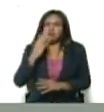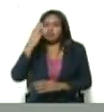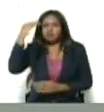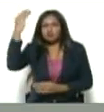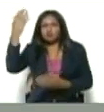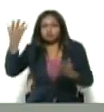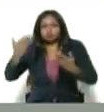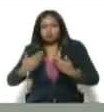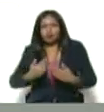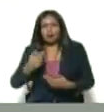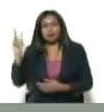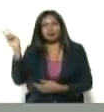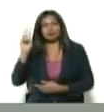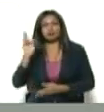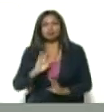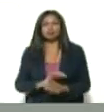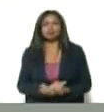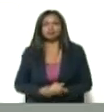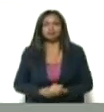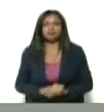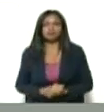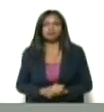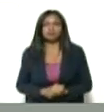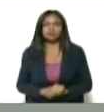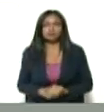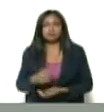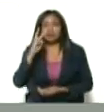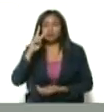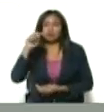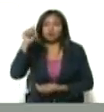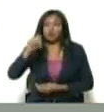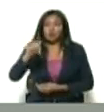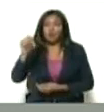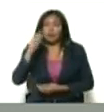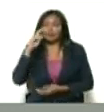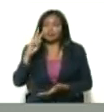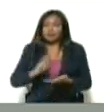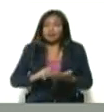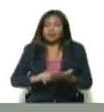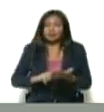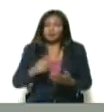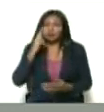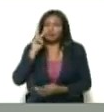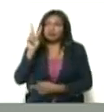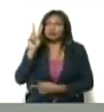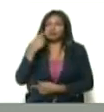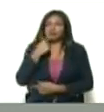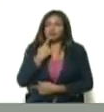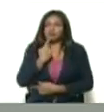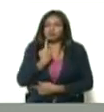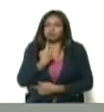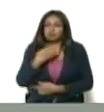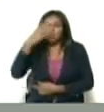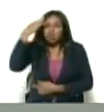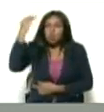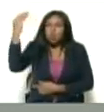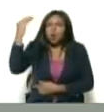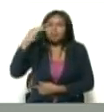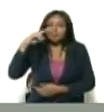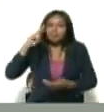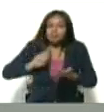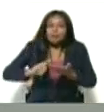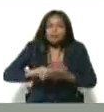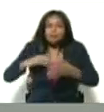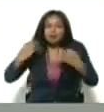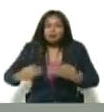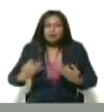para Venezuela. Y ocurrió hoy. Cuando yo vi eso, dije, Dios